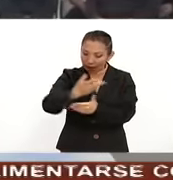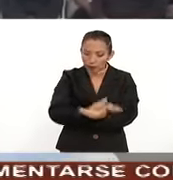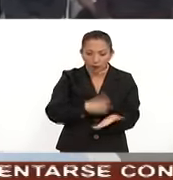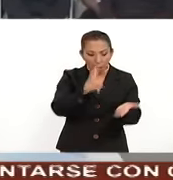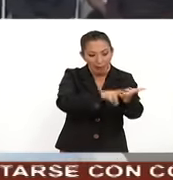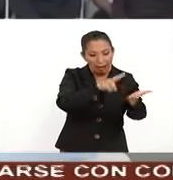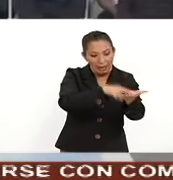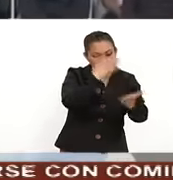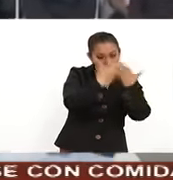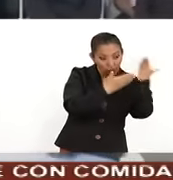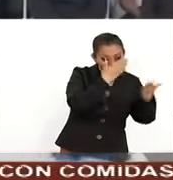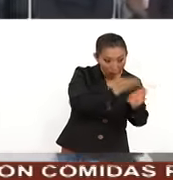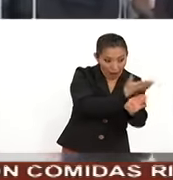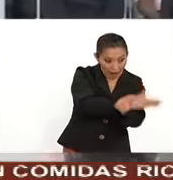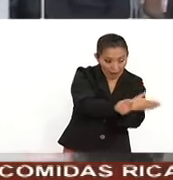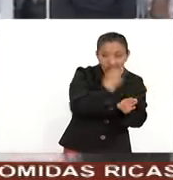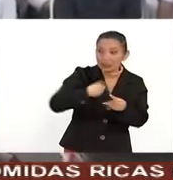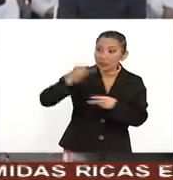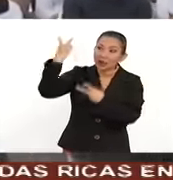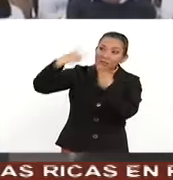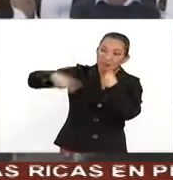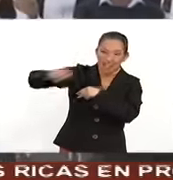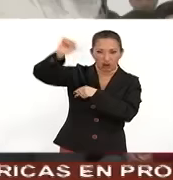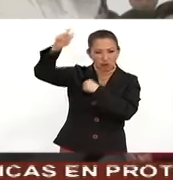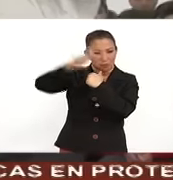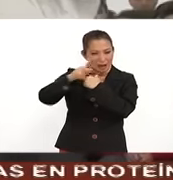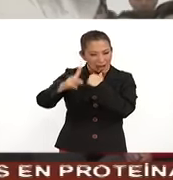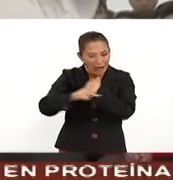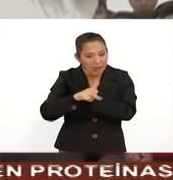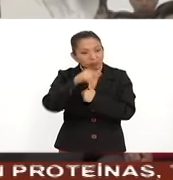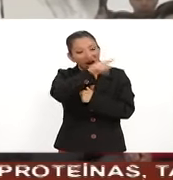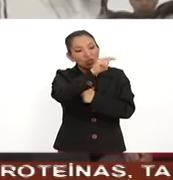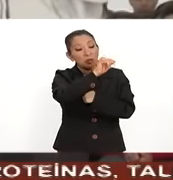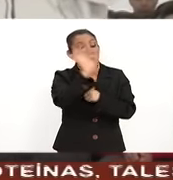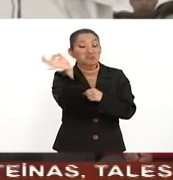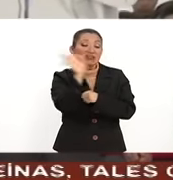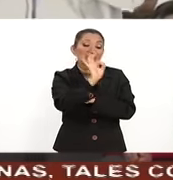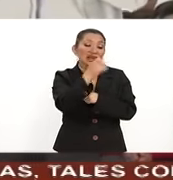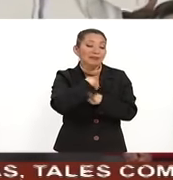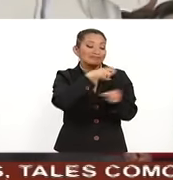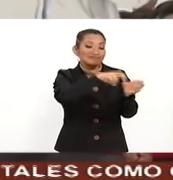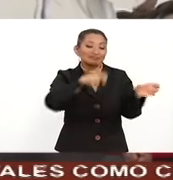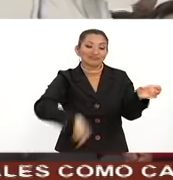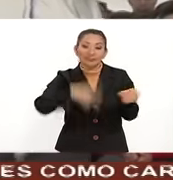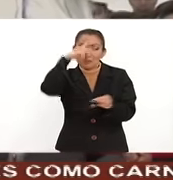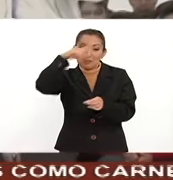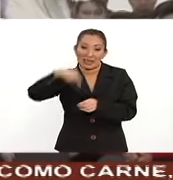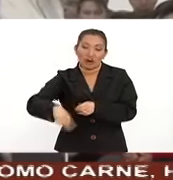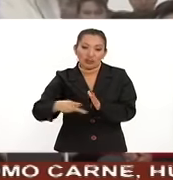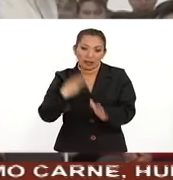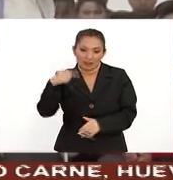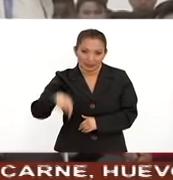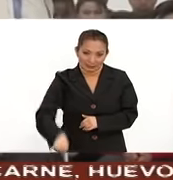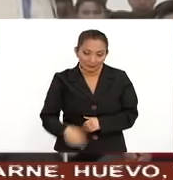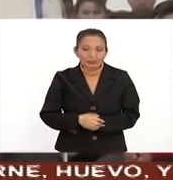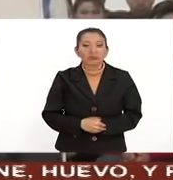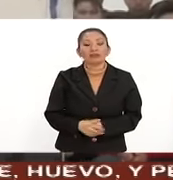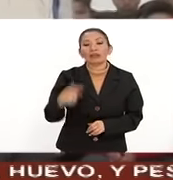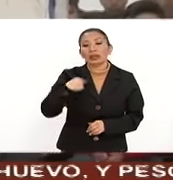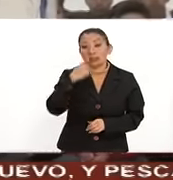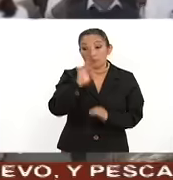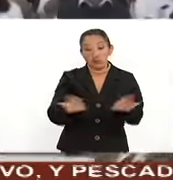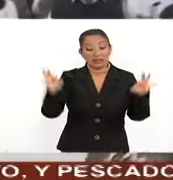de estudio a los jóvenes migrantes que ante las políticas de Trump tengan que regresar a México. Destacó también la importancia de